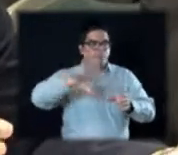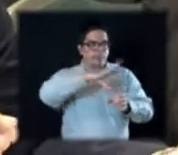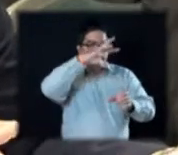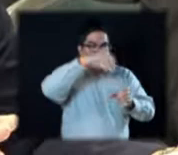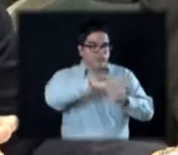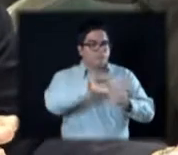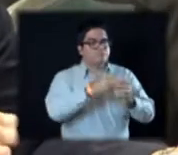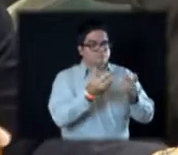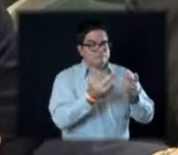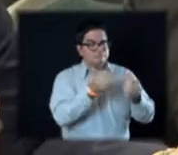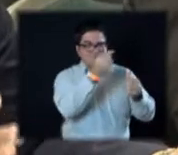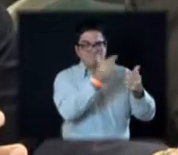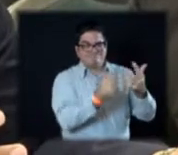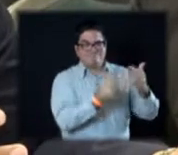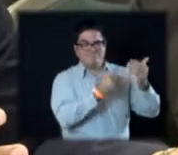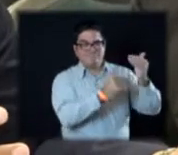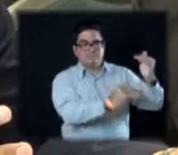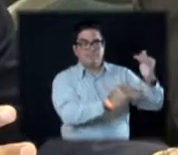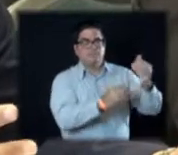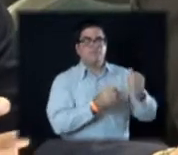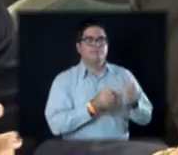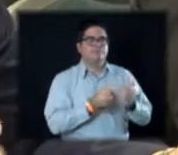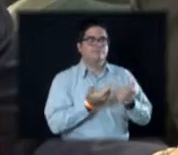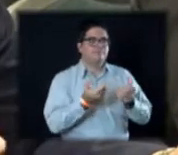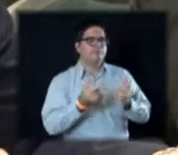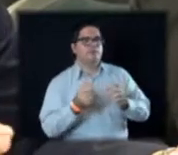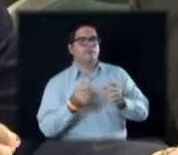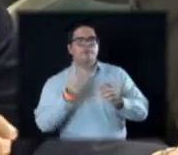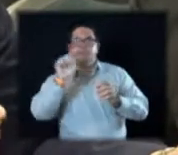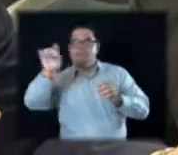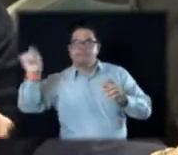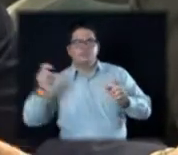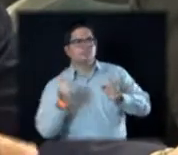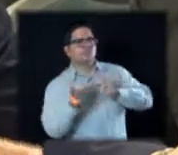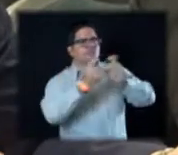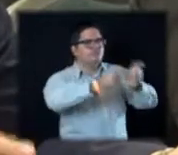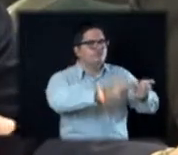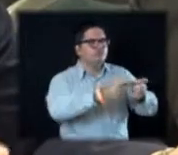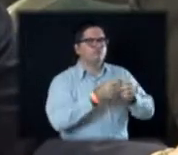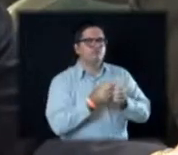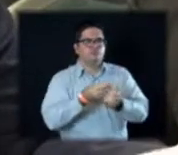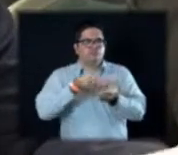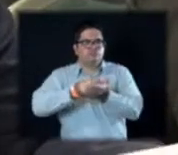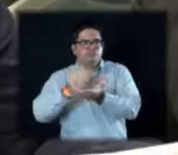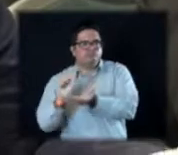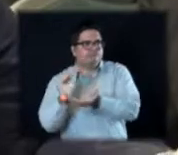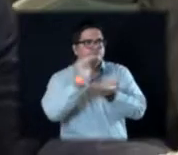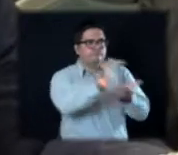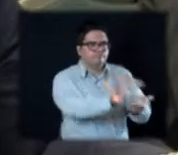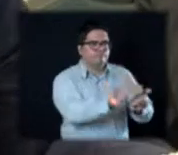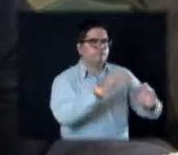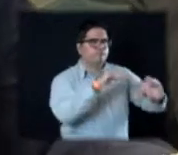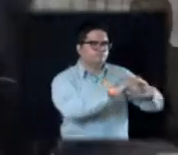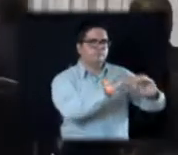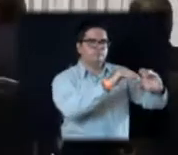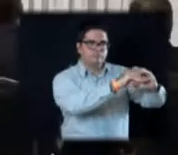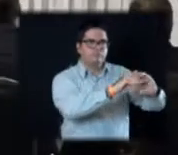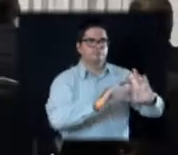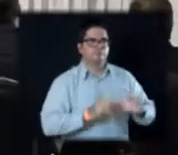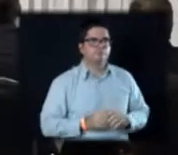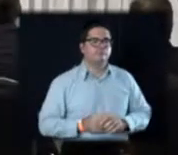algunas restricciones. Tiene donativos y otros fideicomisos que no están están incluidos en ese